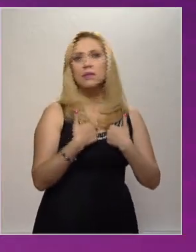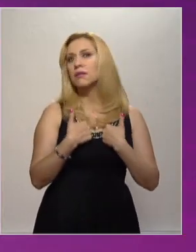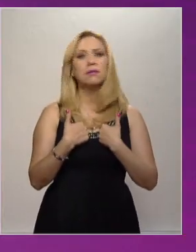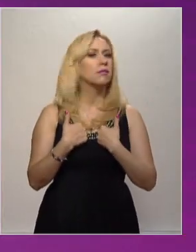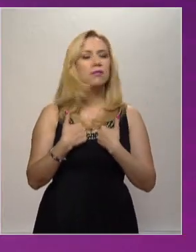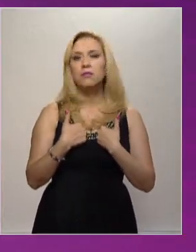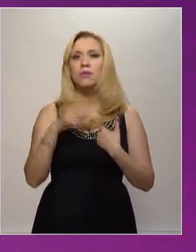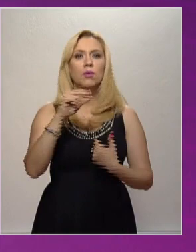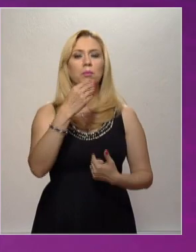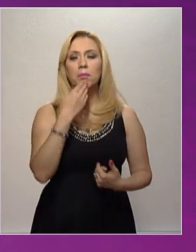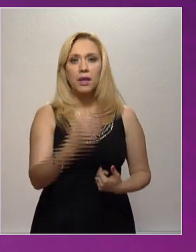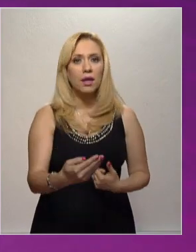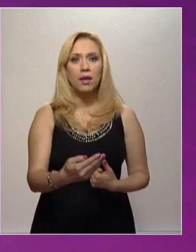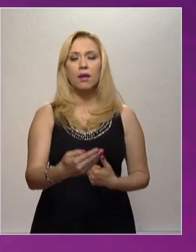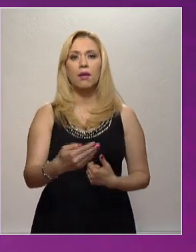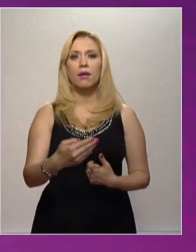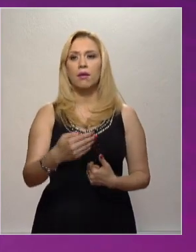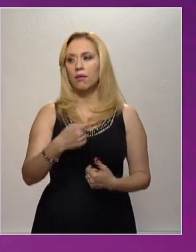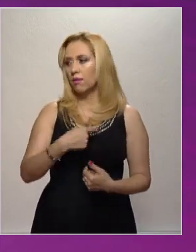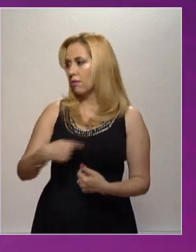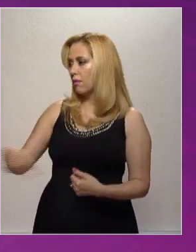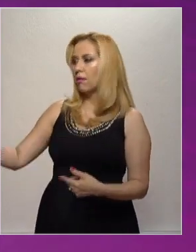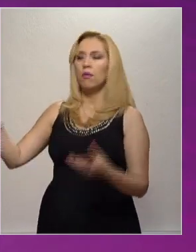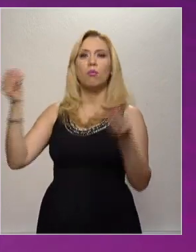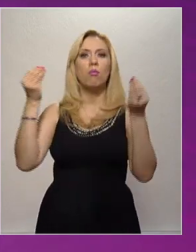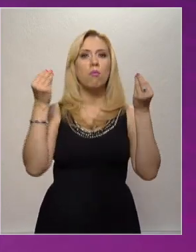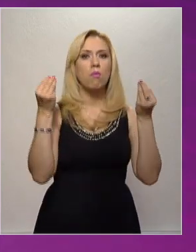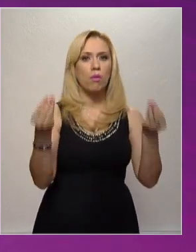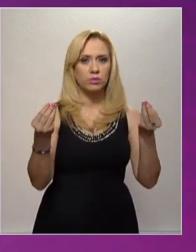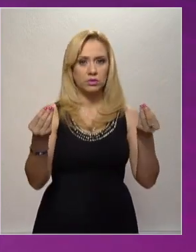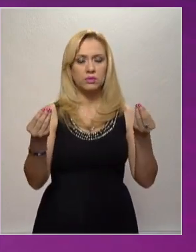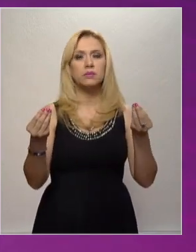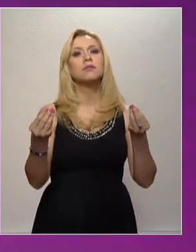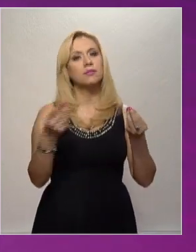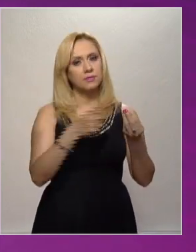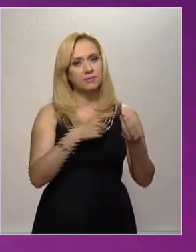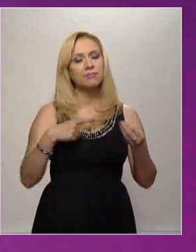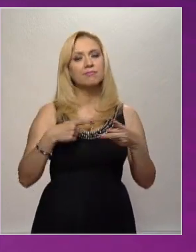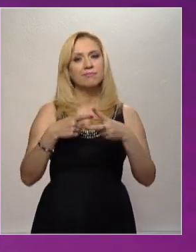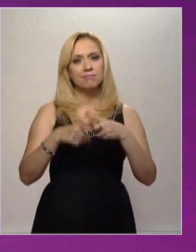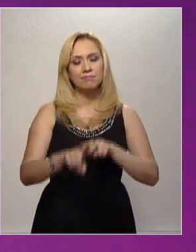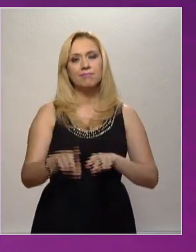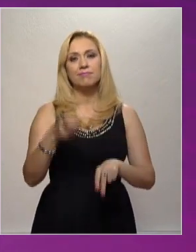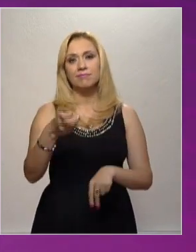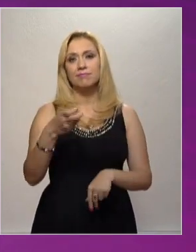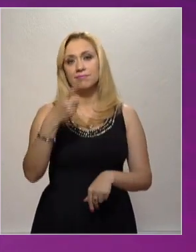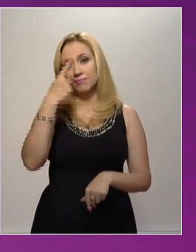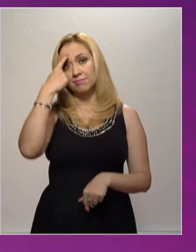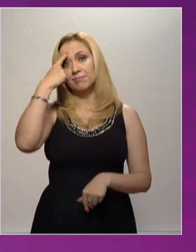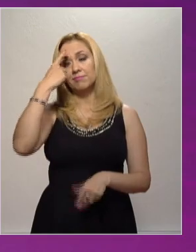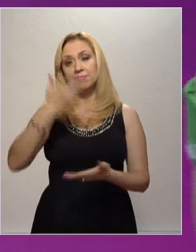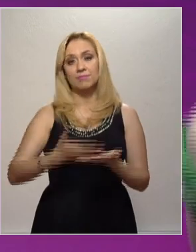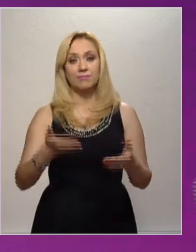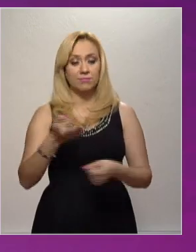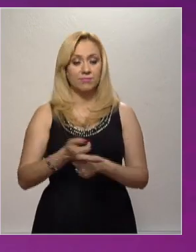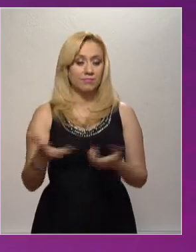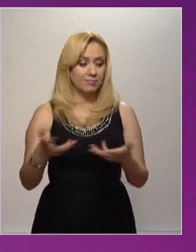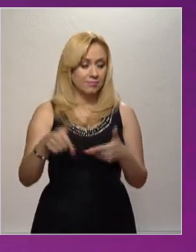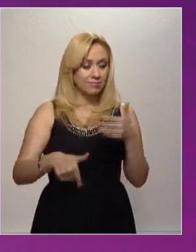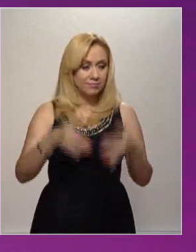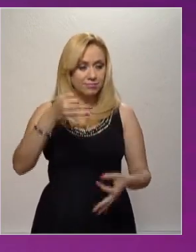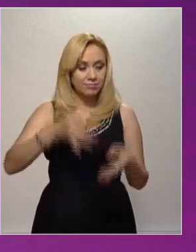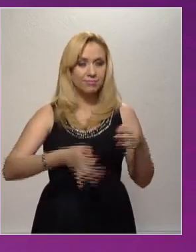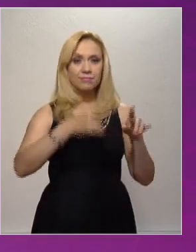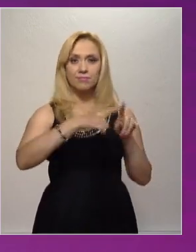son buenas, no las vamos a seguir tolerando. Entonces, por ahí podríamos empezar. Y yo creo que esto que estamos haciendo desde la Corte, desde